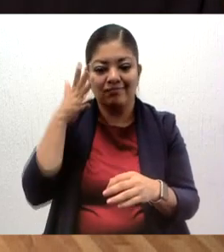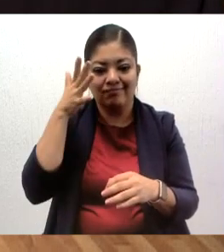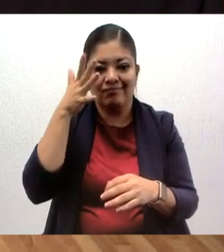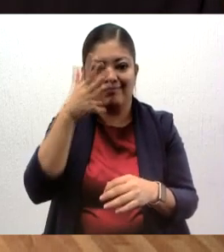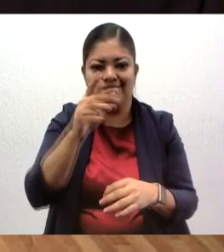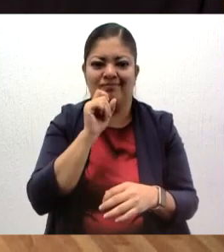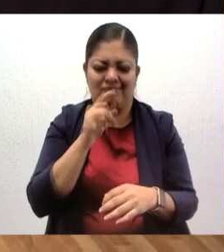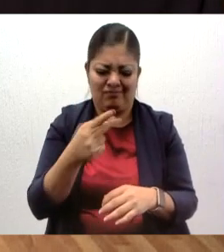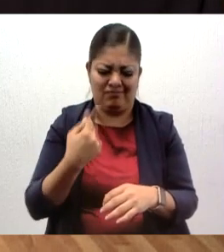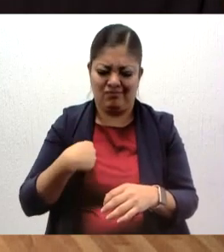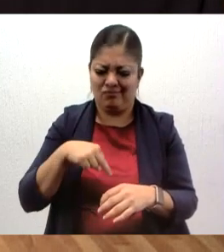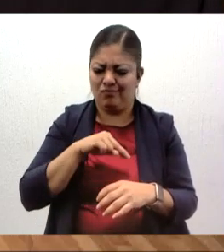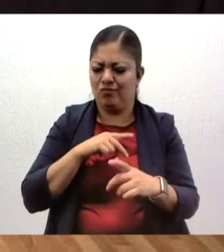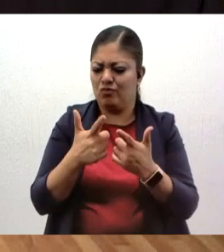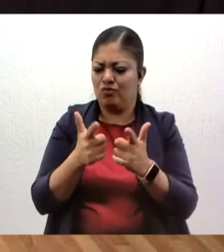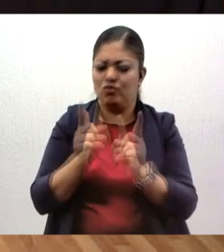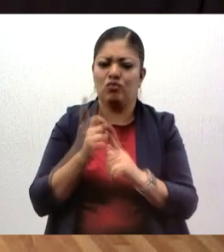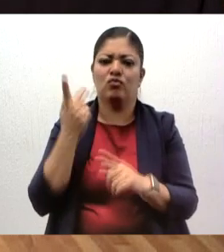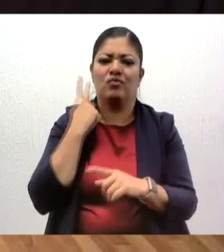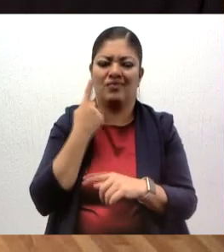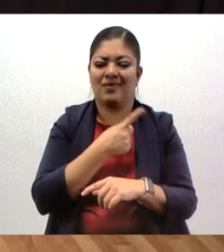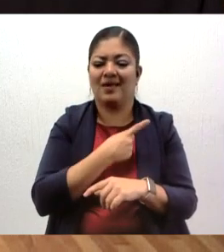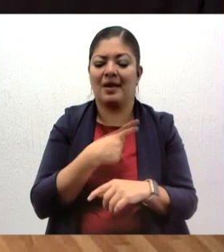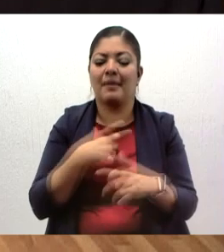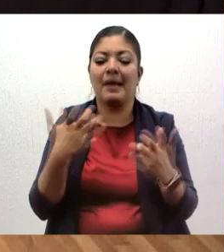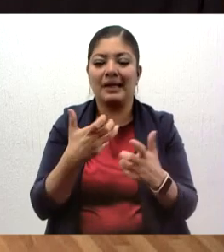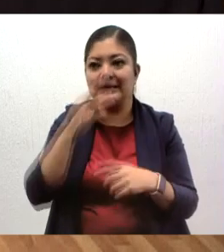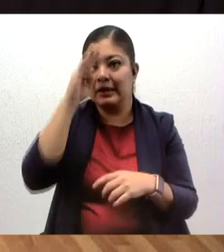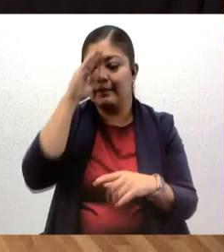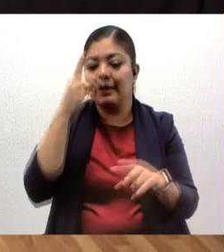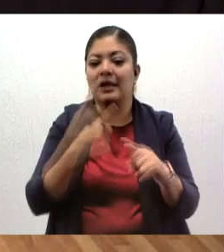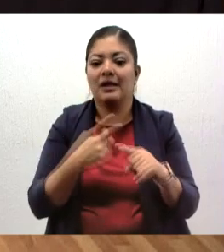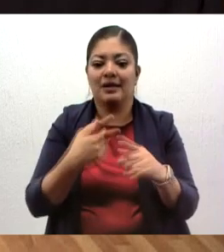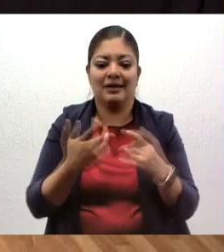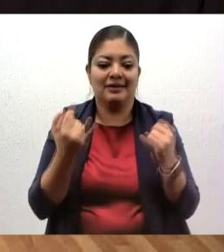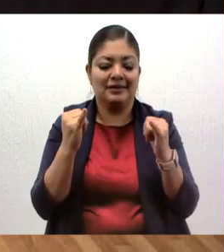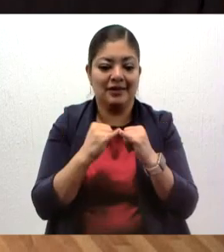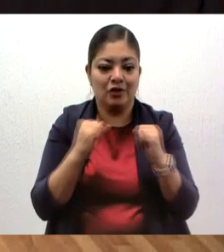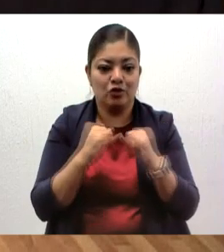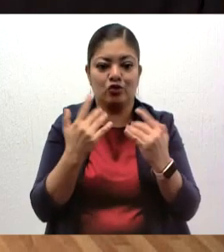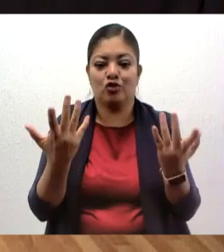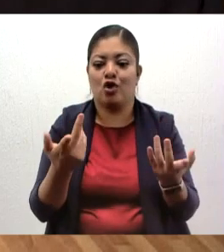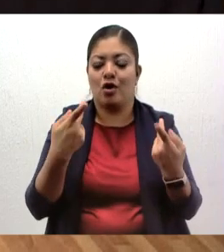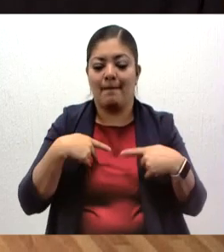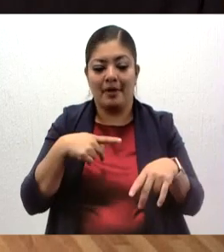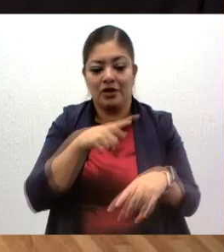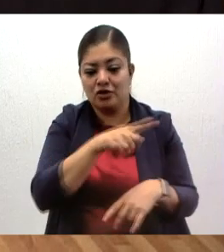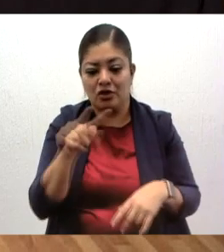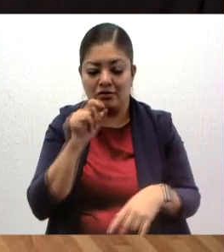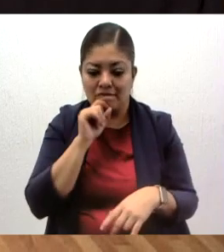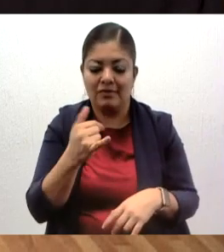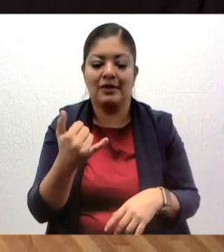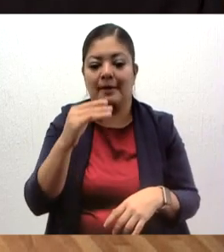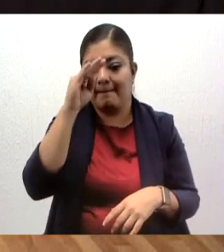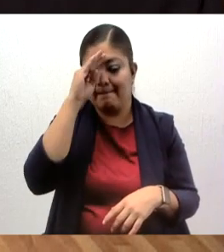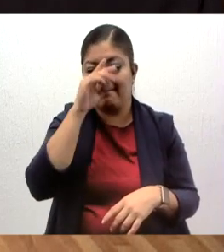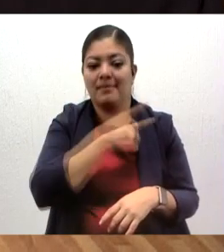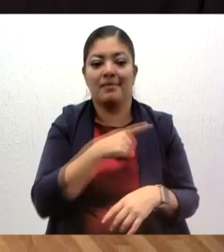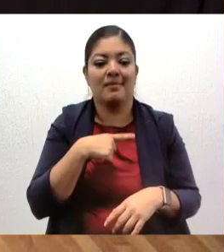grupos parlamentarios Hay que hacerlo pensando en las instituciones pensando en los calici enes y pensando en cumplir nuestra